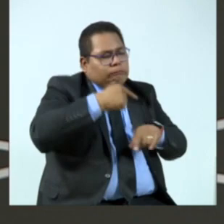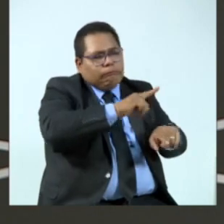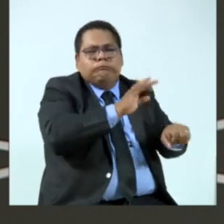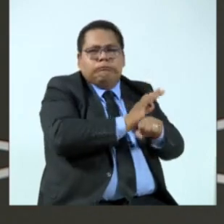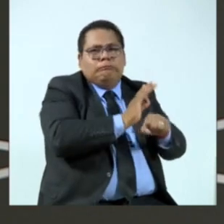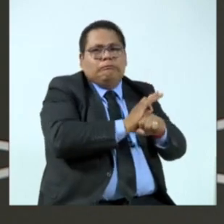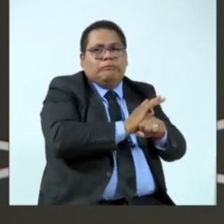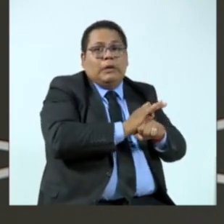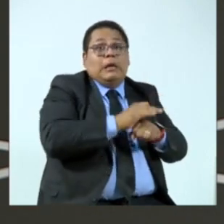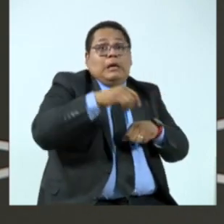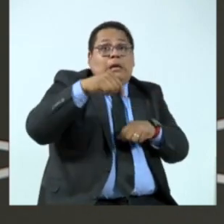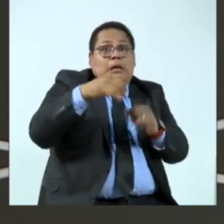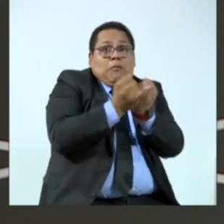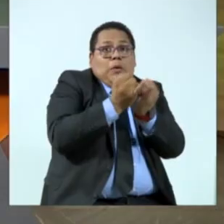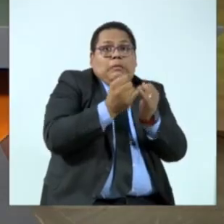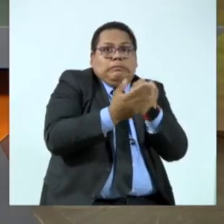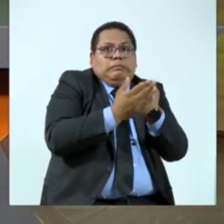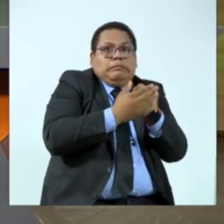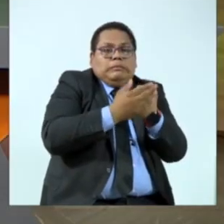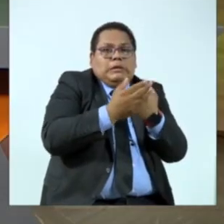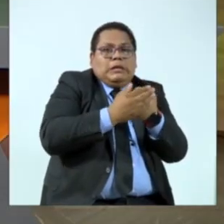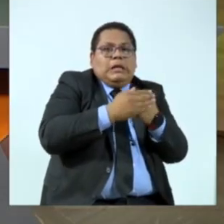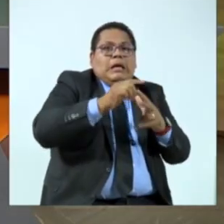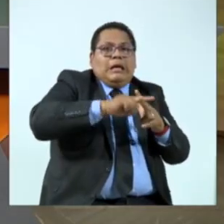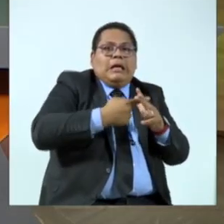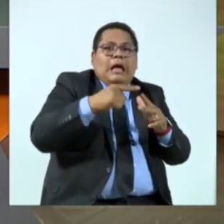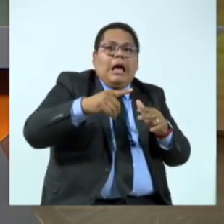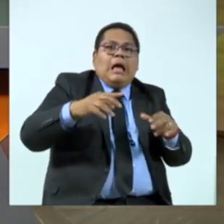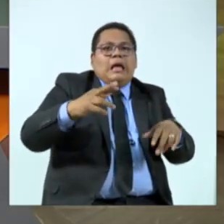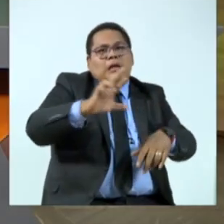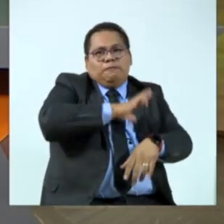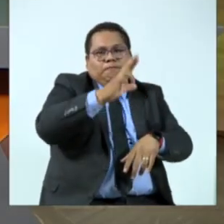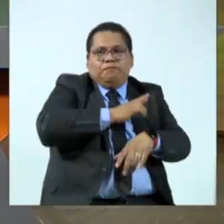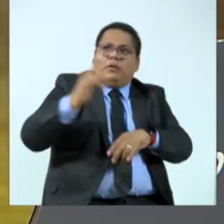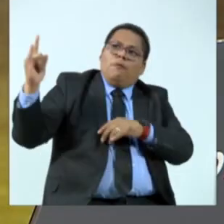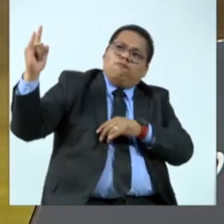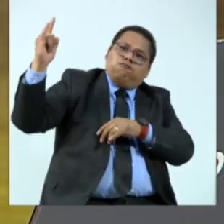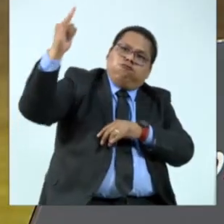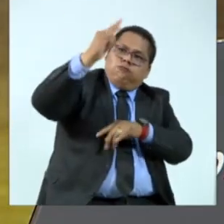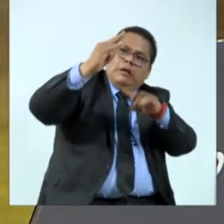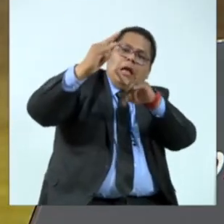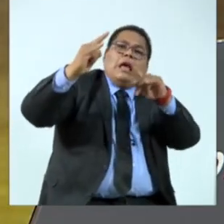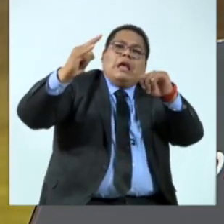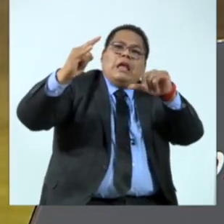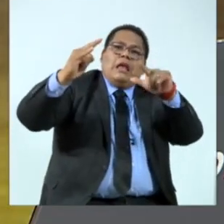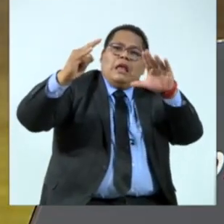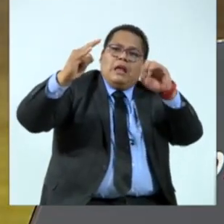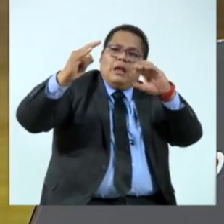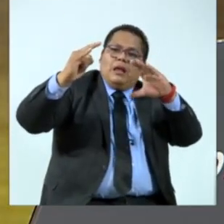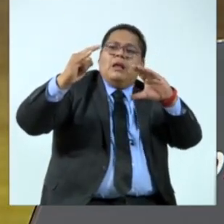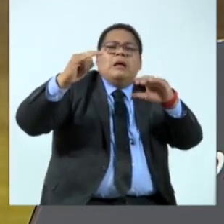también se se renta una aeronave un helicóptero que es el tlaloc para poder también atender de una manera rápida estos accidentes en